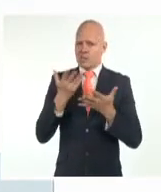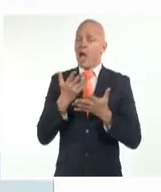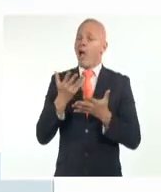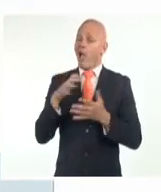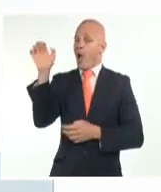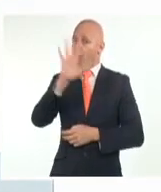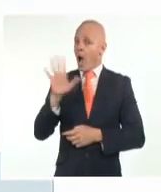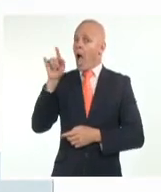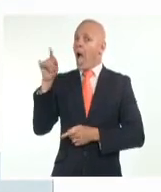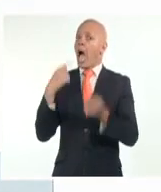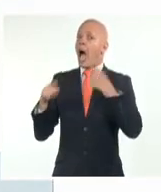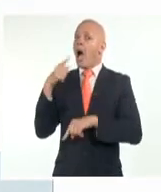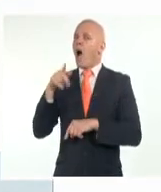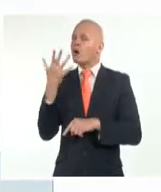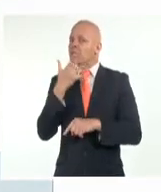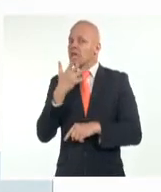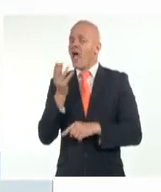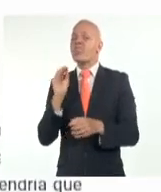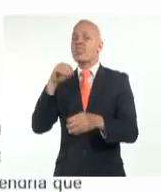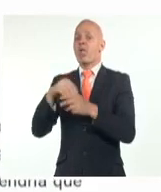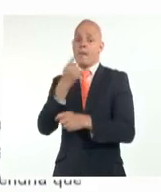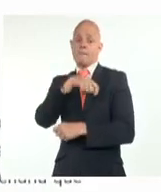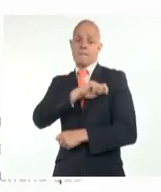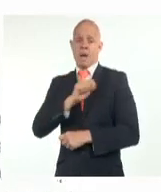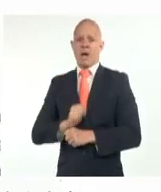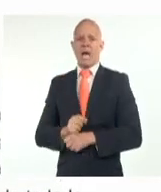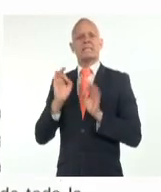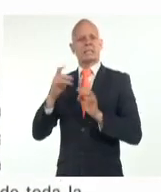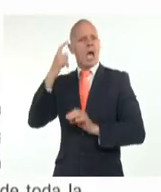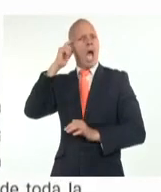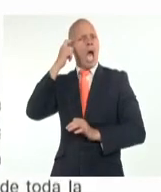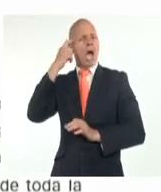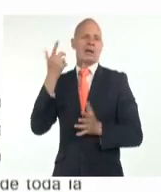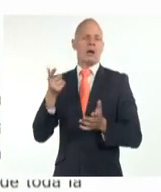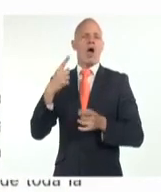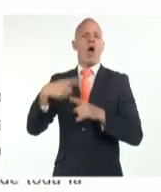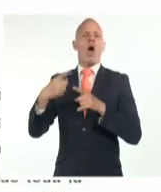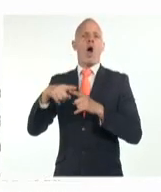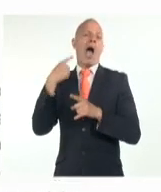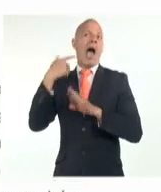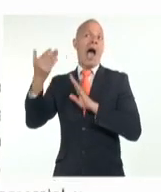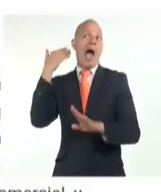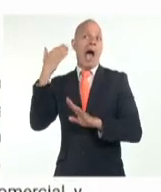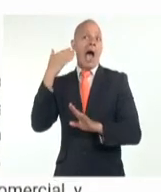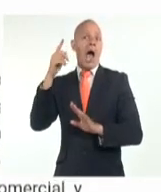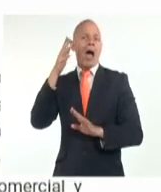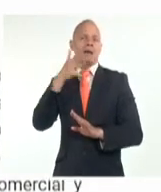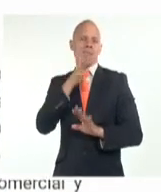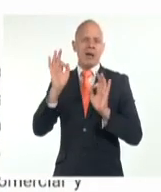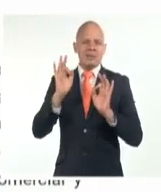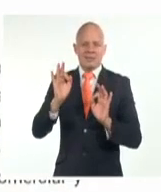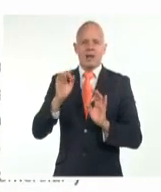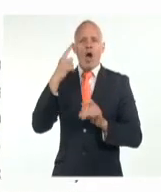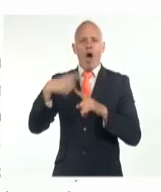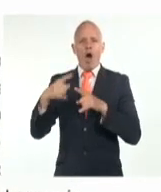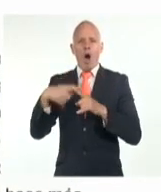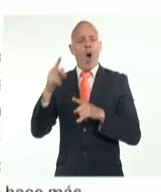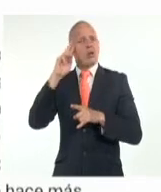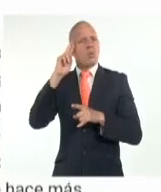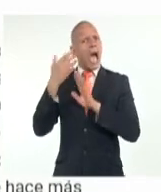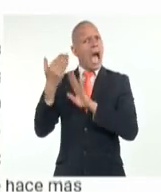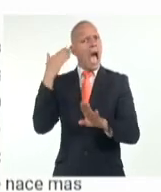eurodiputados españoles que tienen en común la nostalgia del franquismo y la vocación golpista y que olvidan que Cuba dejó de ser colonia de España